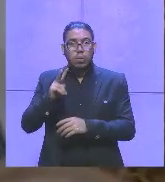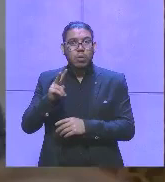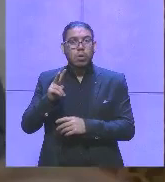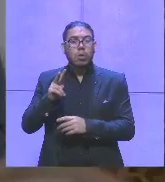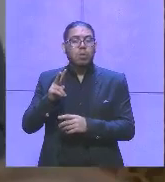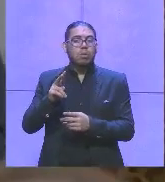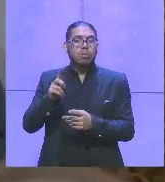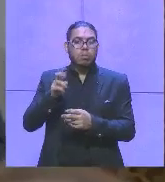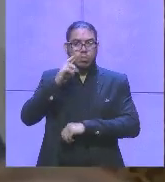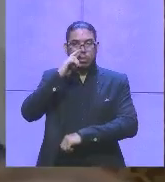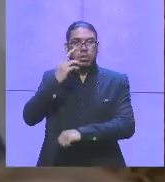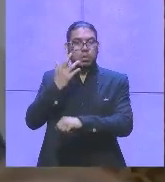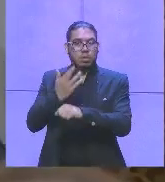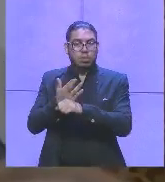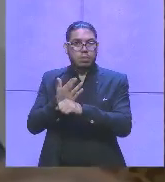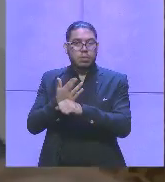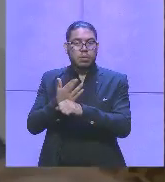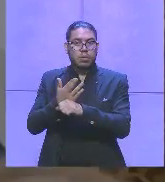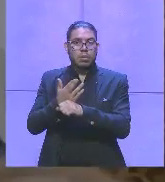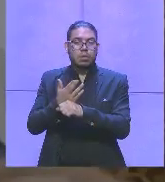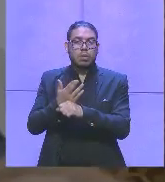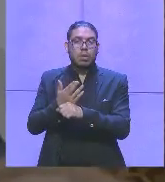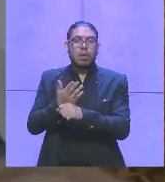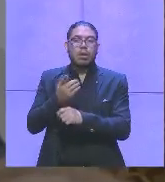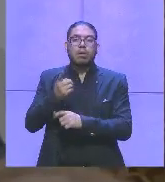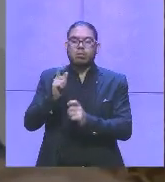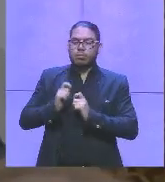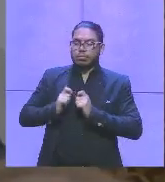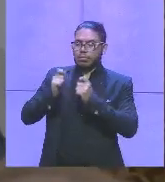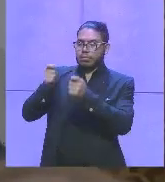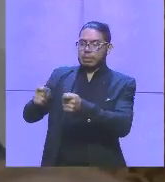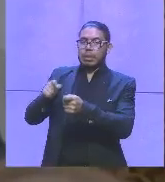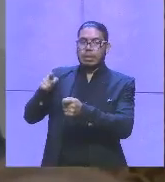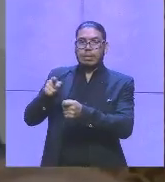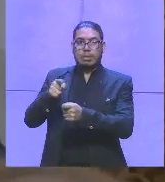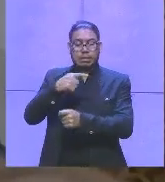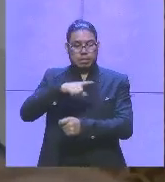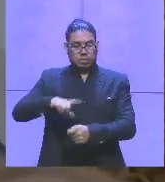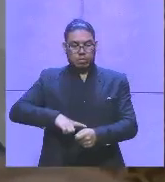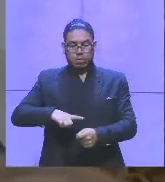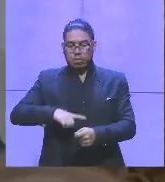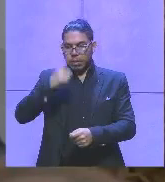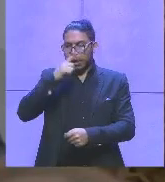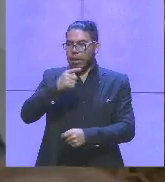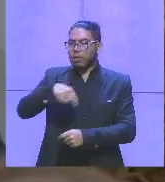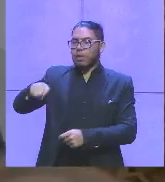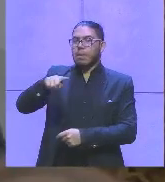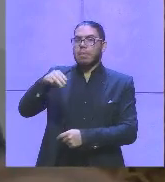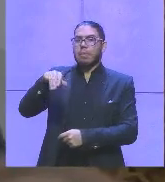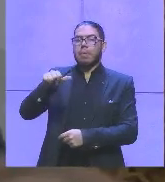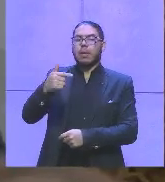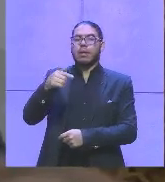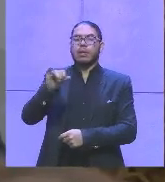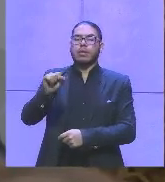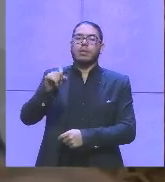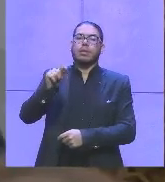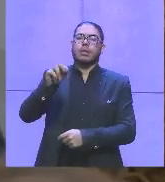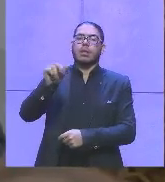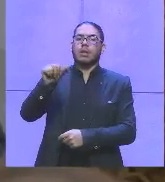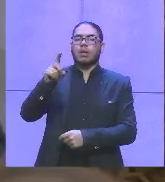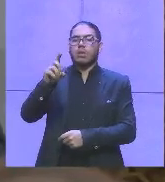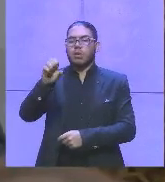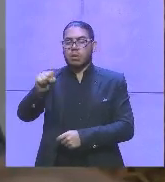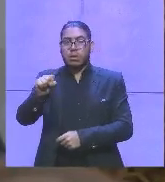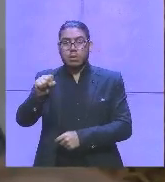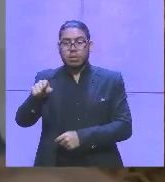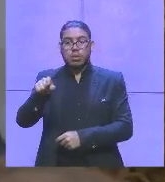los dos encargos que el Estado mexicano le hace a las y los magistrados electorales. La resolución